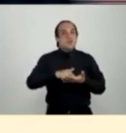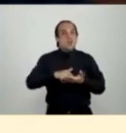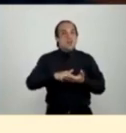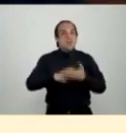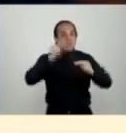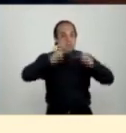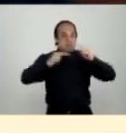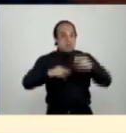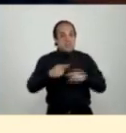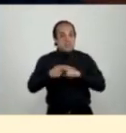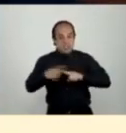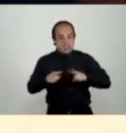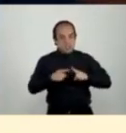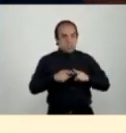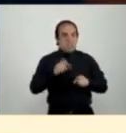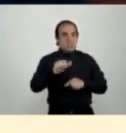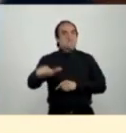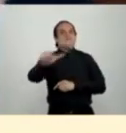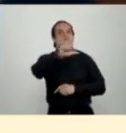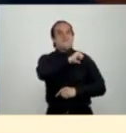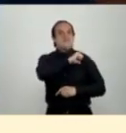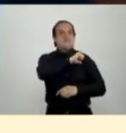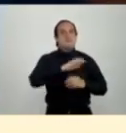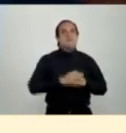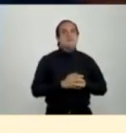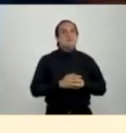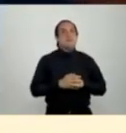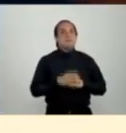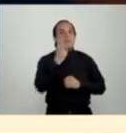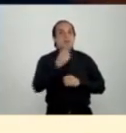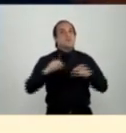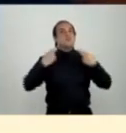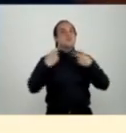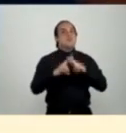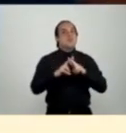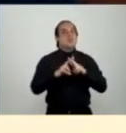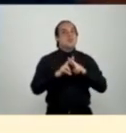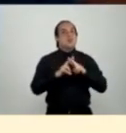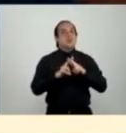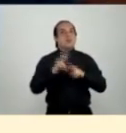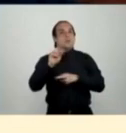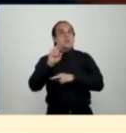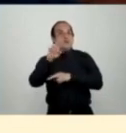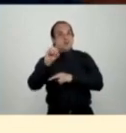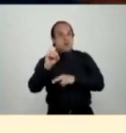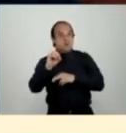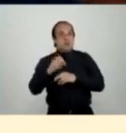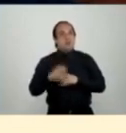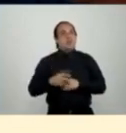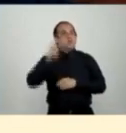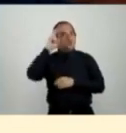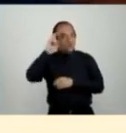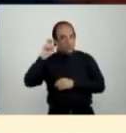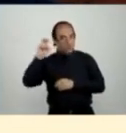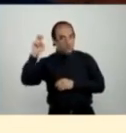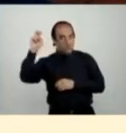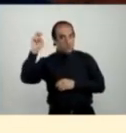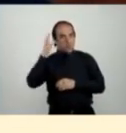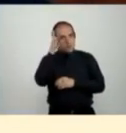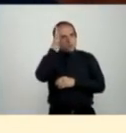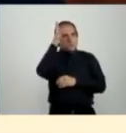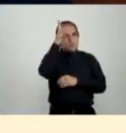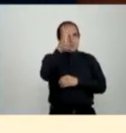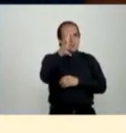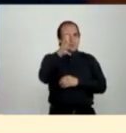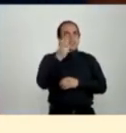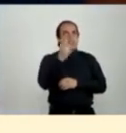distintas, envidias. Y este es un profesor peruano que su sueño máximo es ser del boom, precisamente. Antes